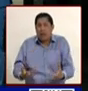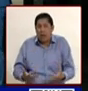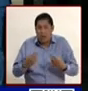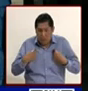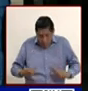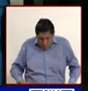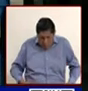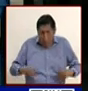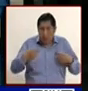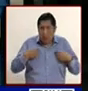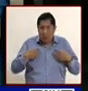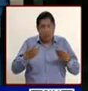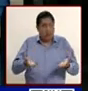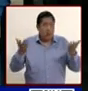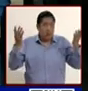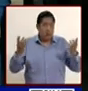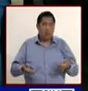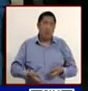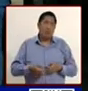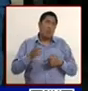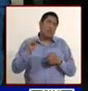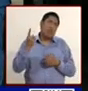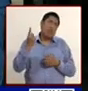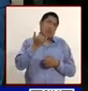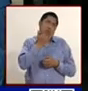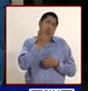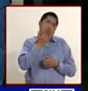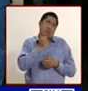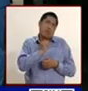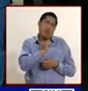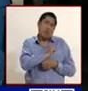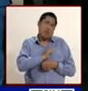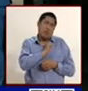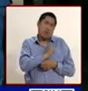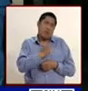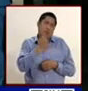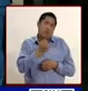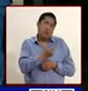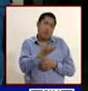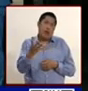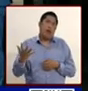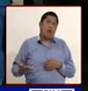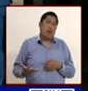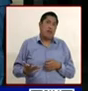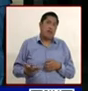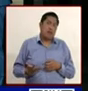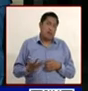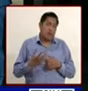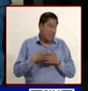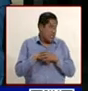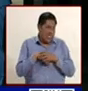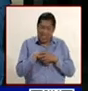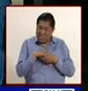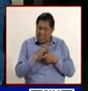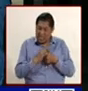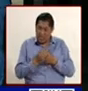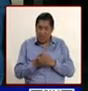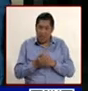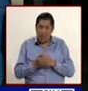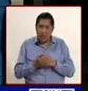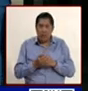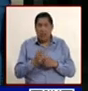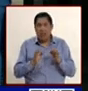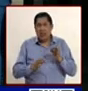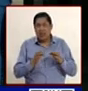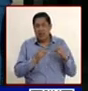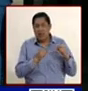seres humanos, así dicen nuestros entrevistados. Sí. Que no solamente tampoco actuaría uno, sino varios, habría cómplices. Y que de mito pasaría a